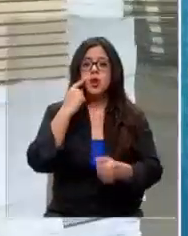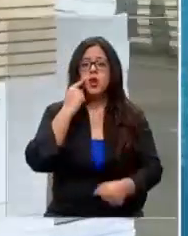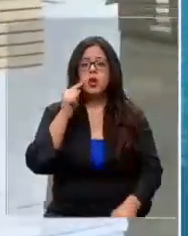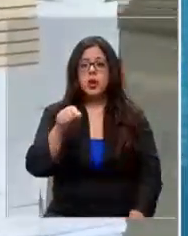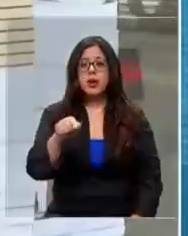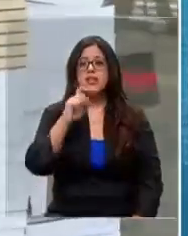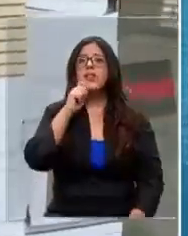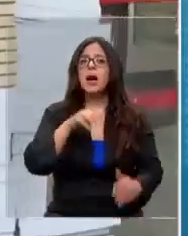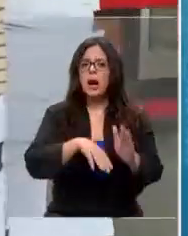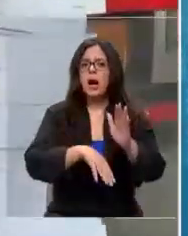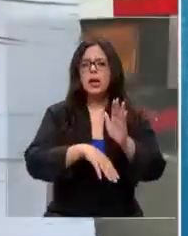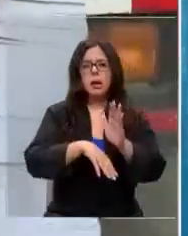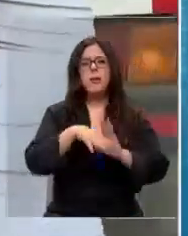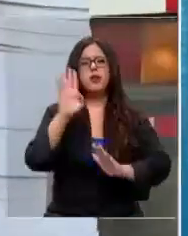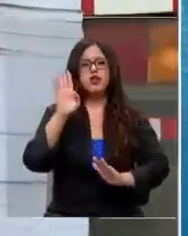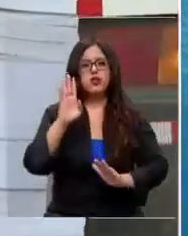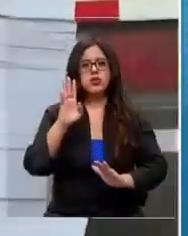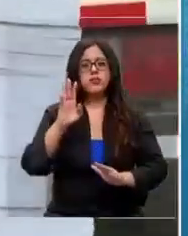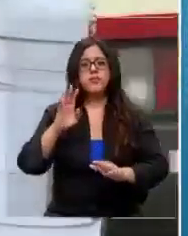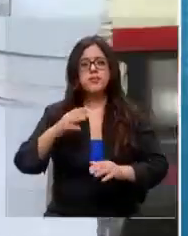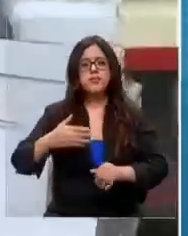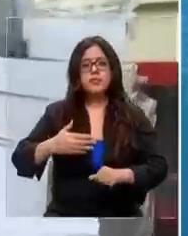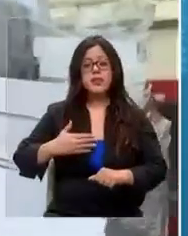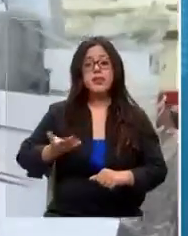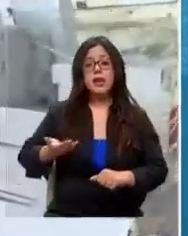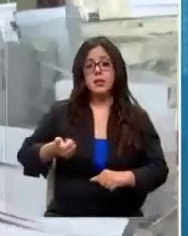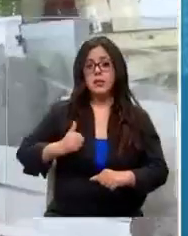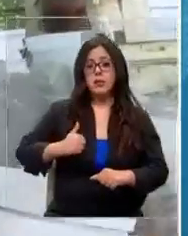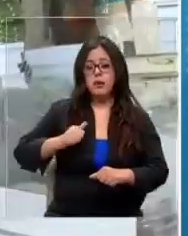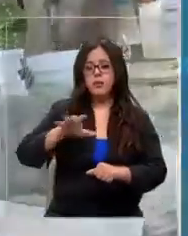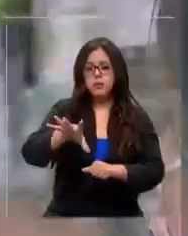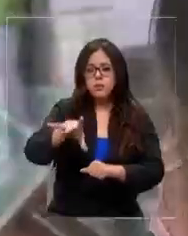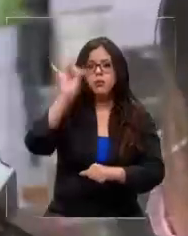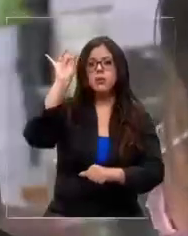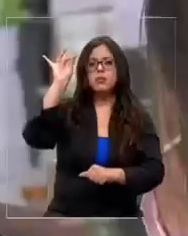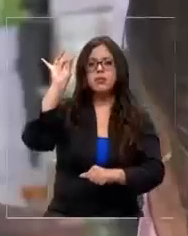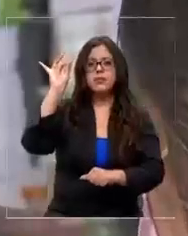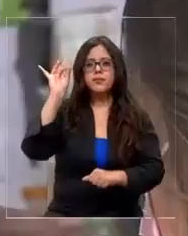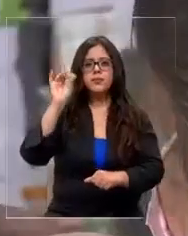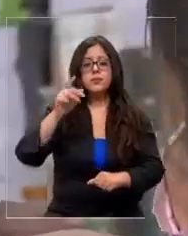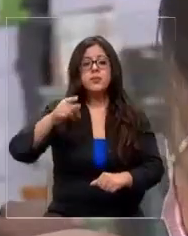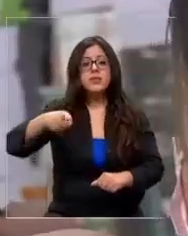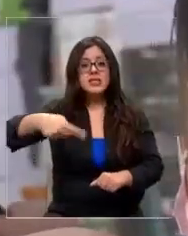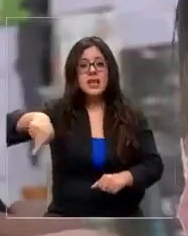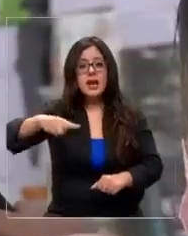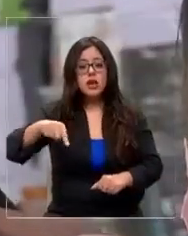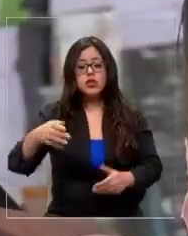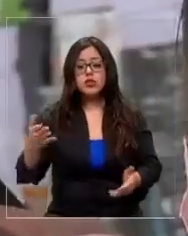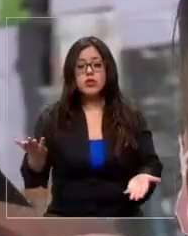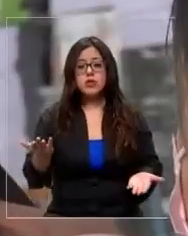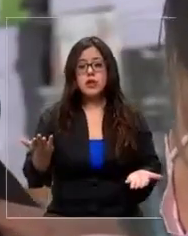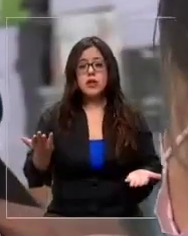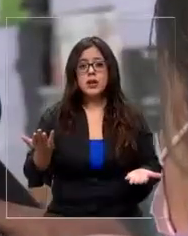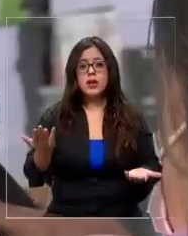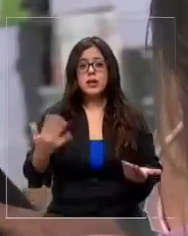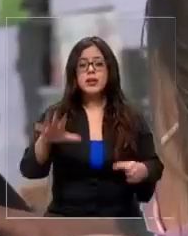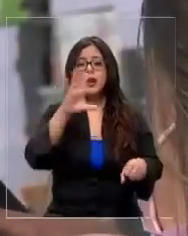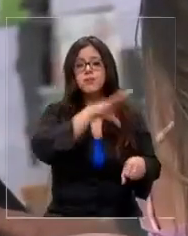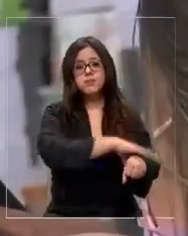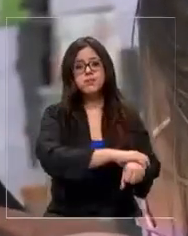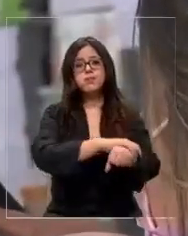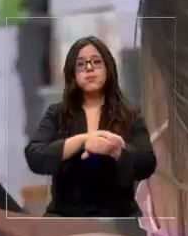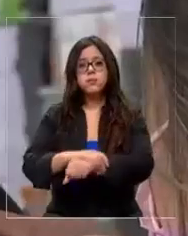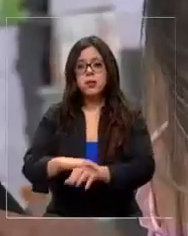de las más grandes incautaciones que ha hecho esta Brigada Investigadora de Delito de Propiedad Intelectual. Ellos quedaron apercibidos y a la espera de